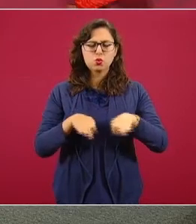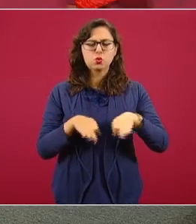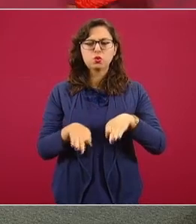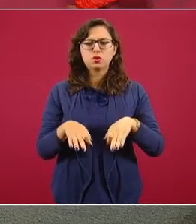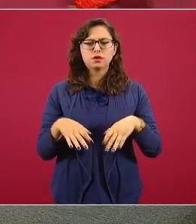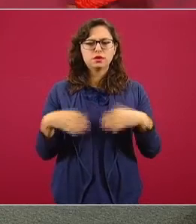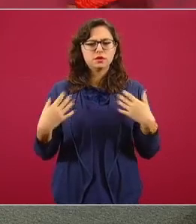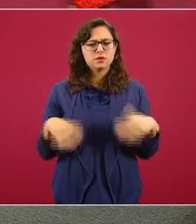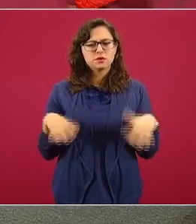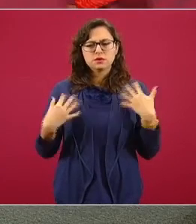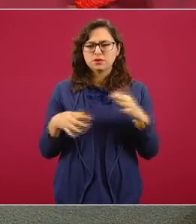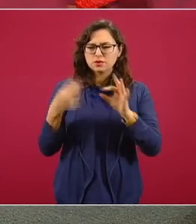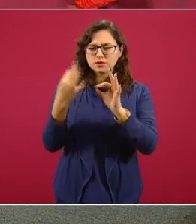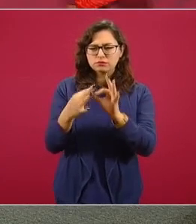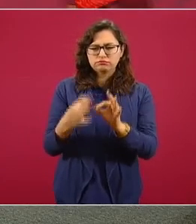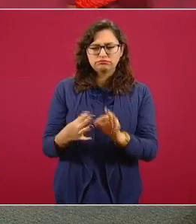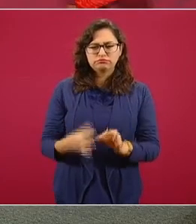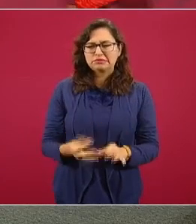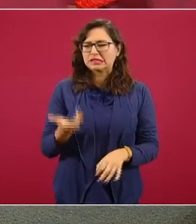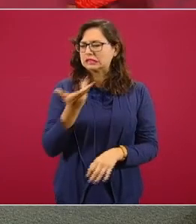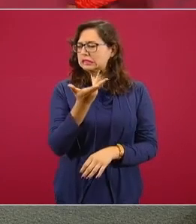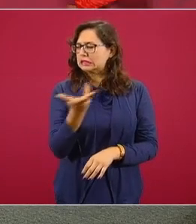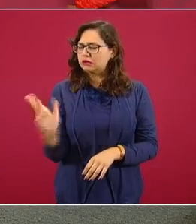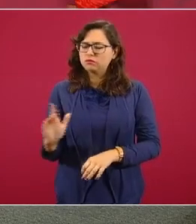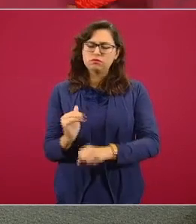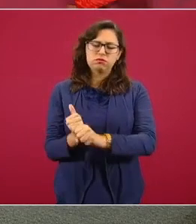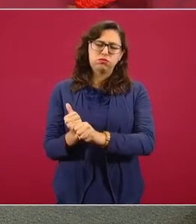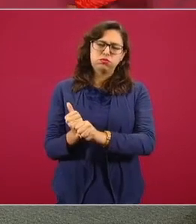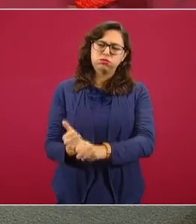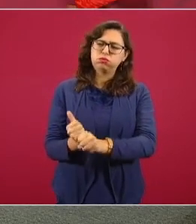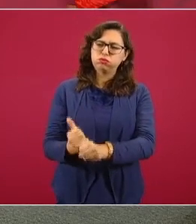obreros han padecido mucho.